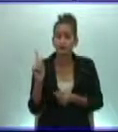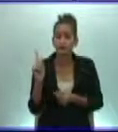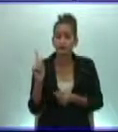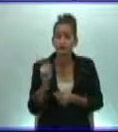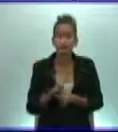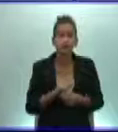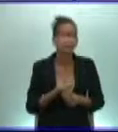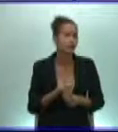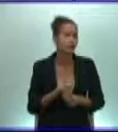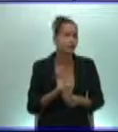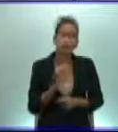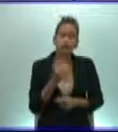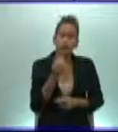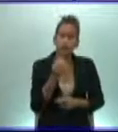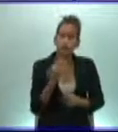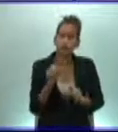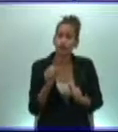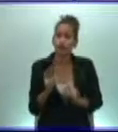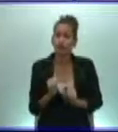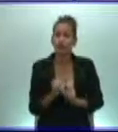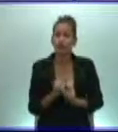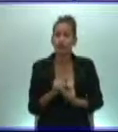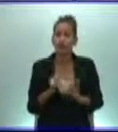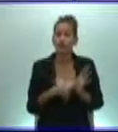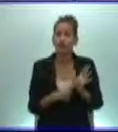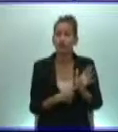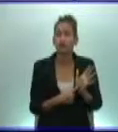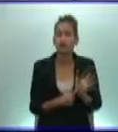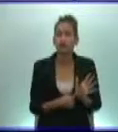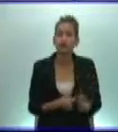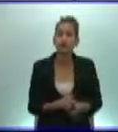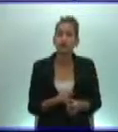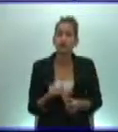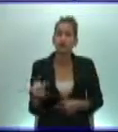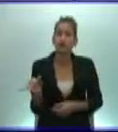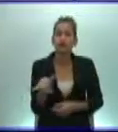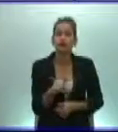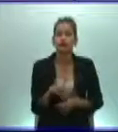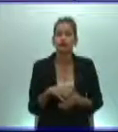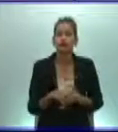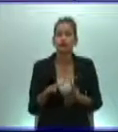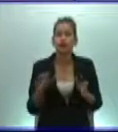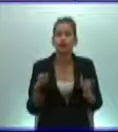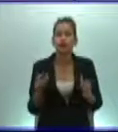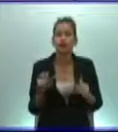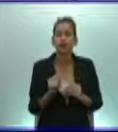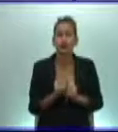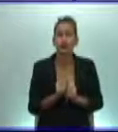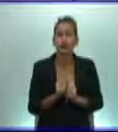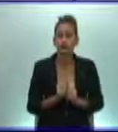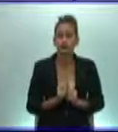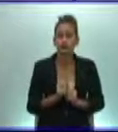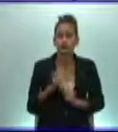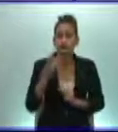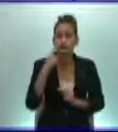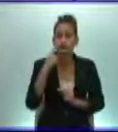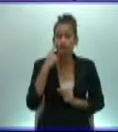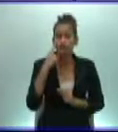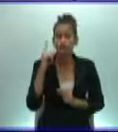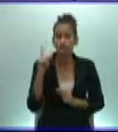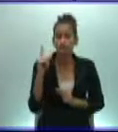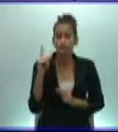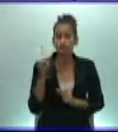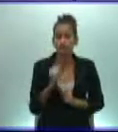entonces no te será posible demostrar la igualdad de los lados. Fíjate bien, la posición